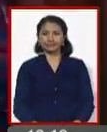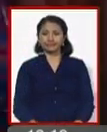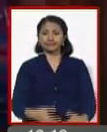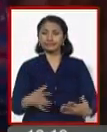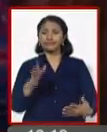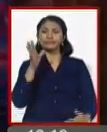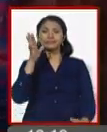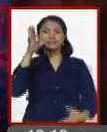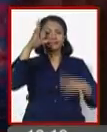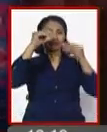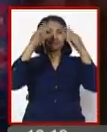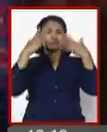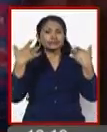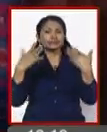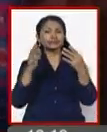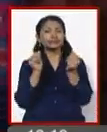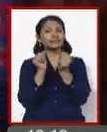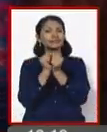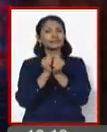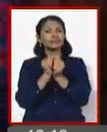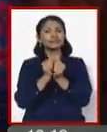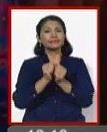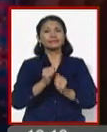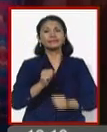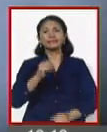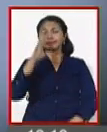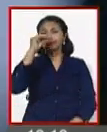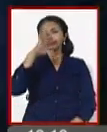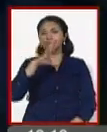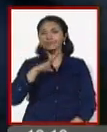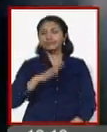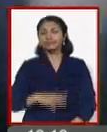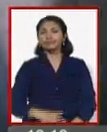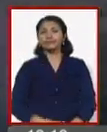Ahí está mi maestra. Está con el señor Assad.